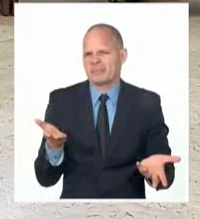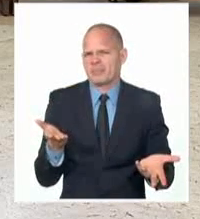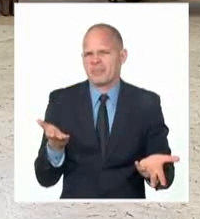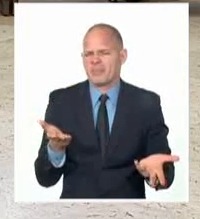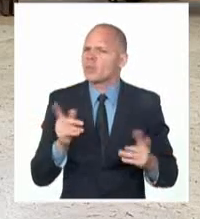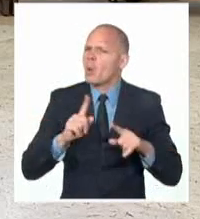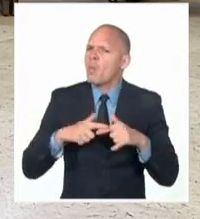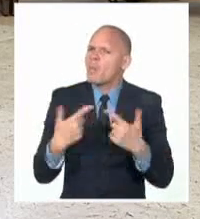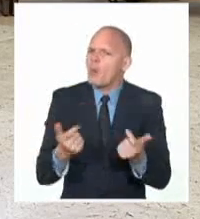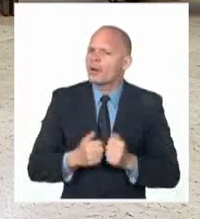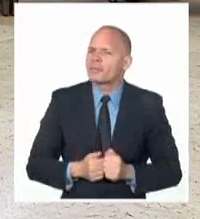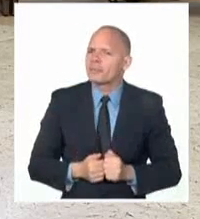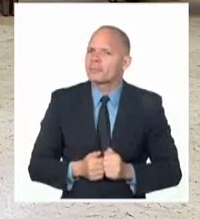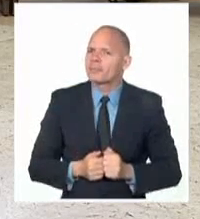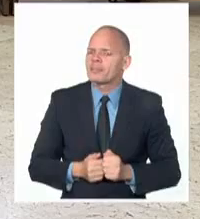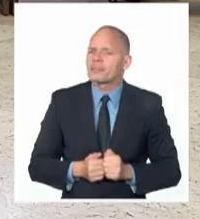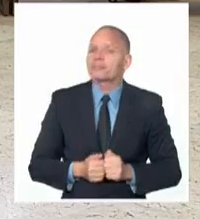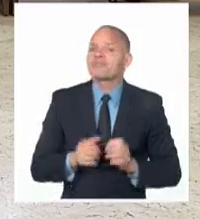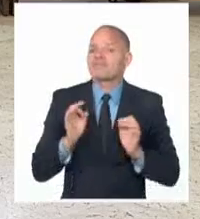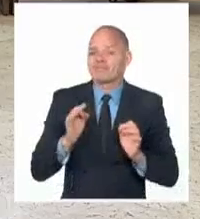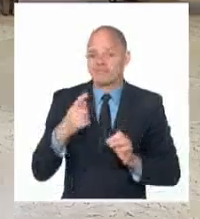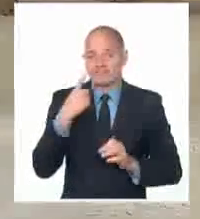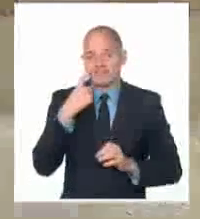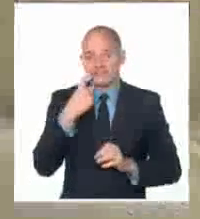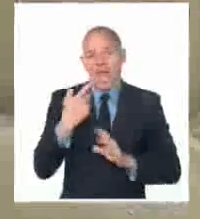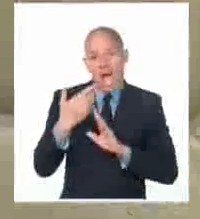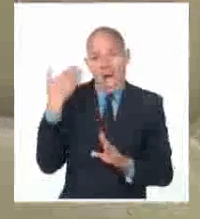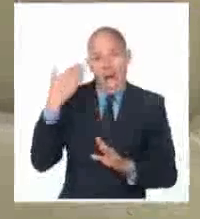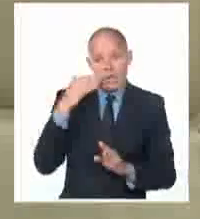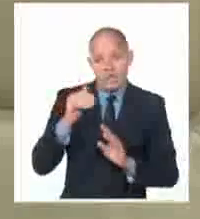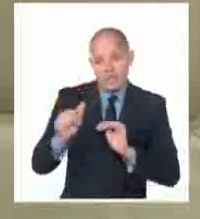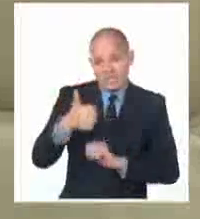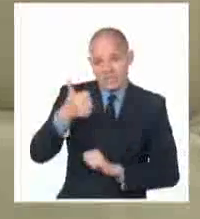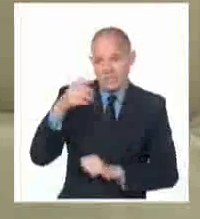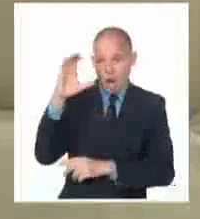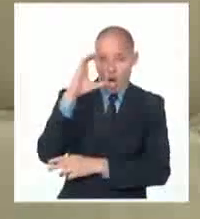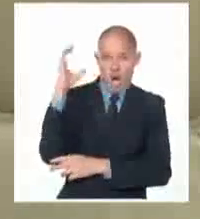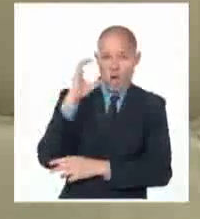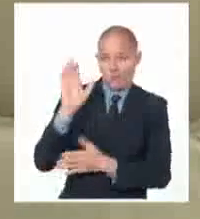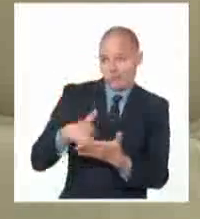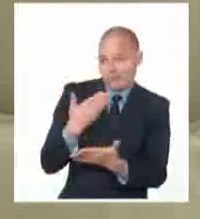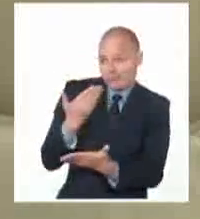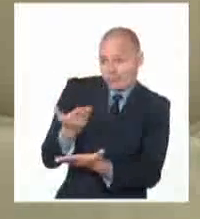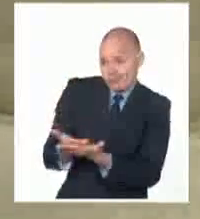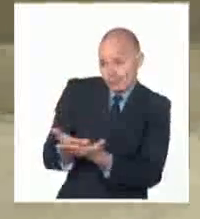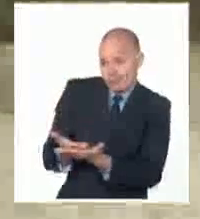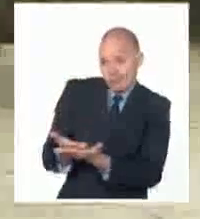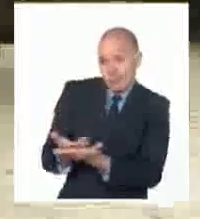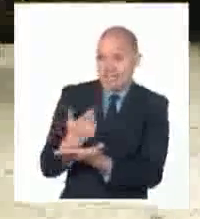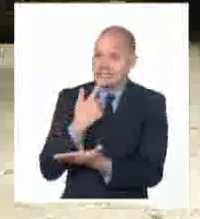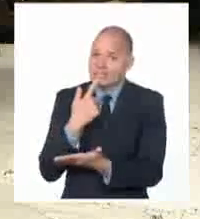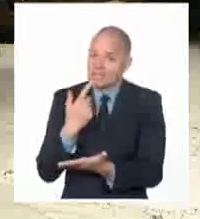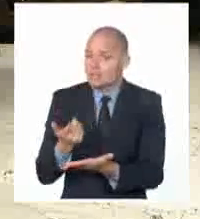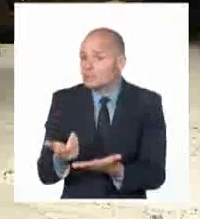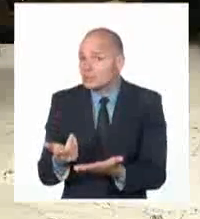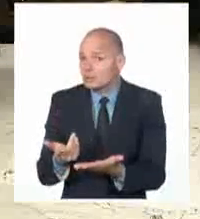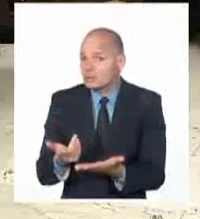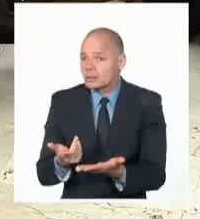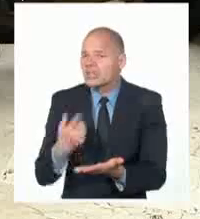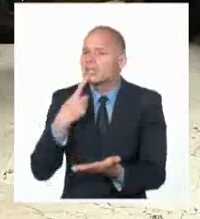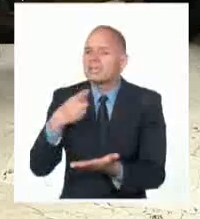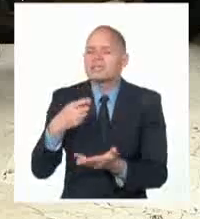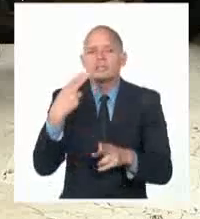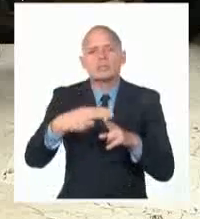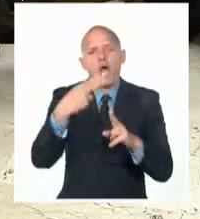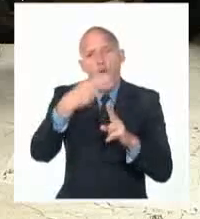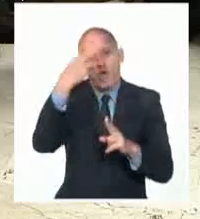propuso un presidente de Colombia, un gobierno de los Estados Unidos, en el sentido de incluir a Cuba